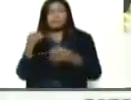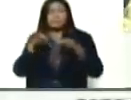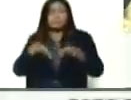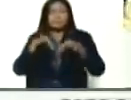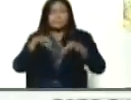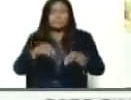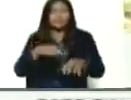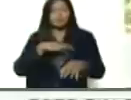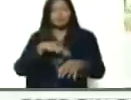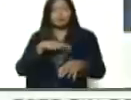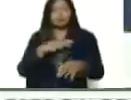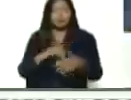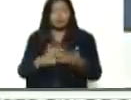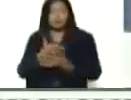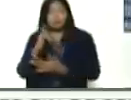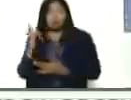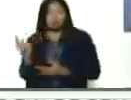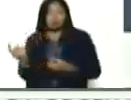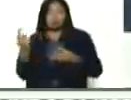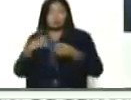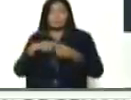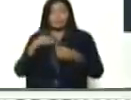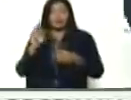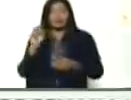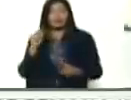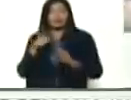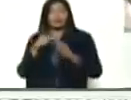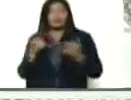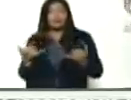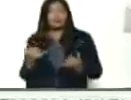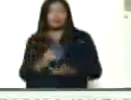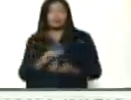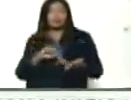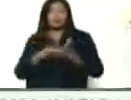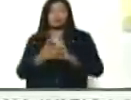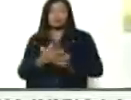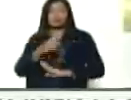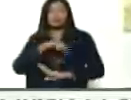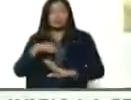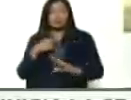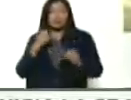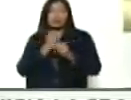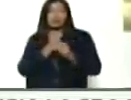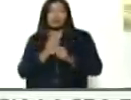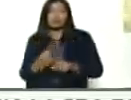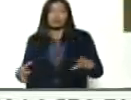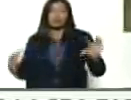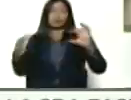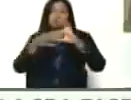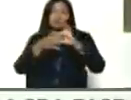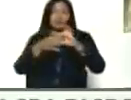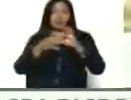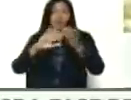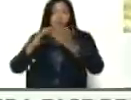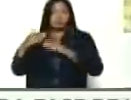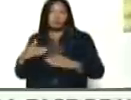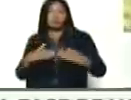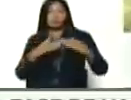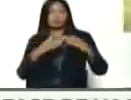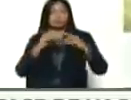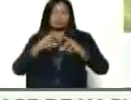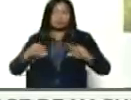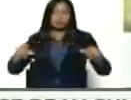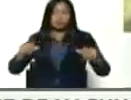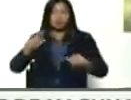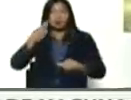de misión árbol lo adjudicamos de manera indirecta qué significa esto que vamos a trabajar directamente con la comuna territorio